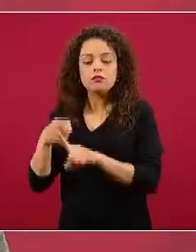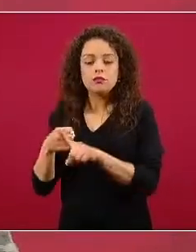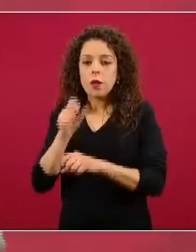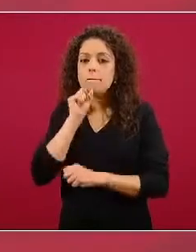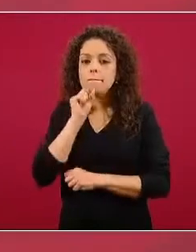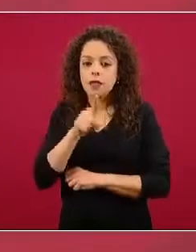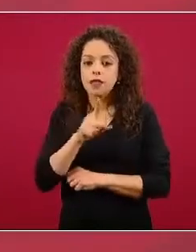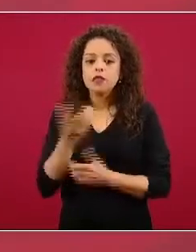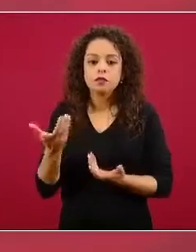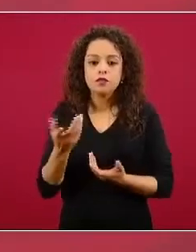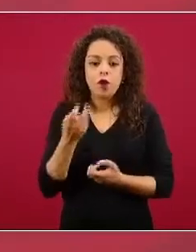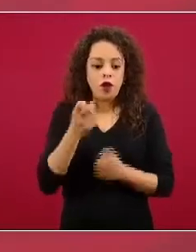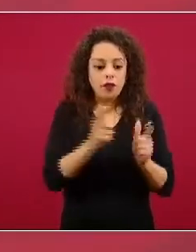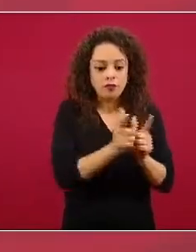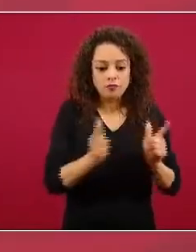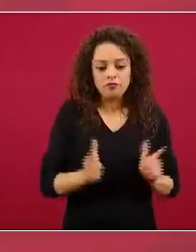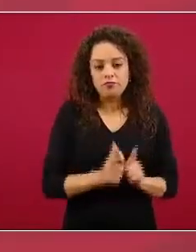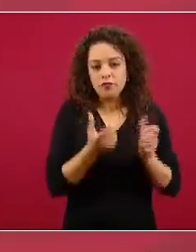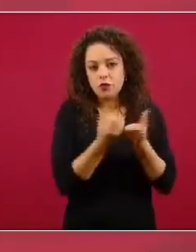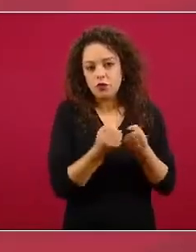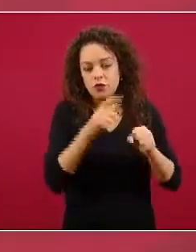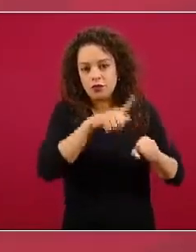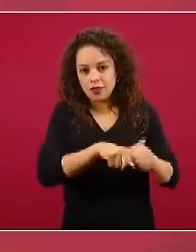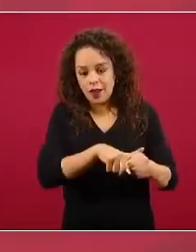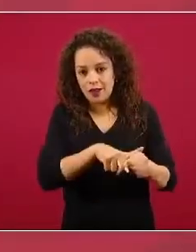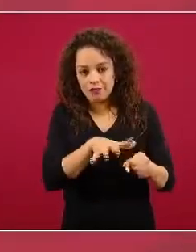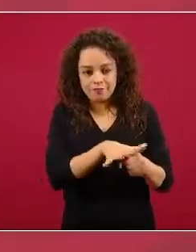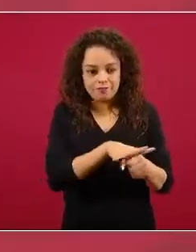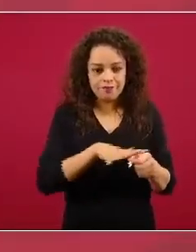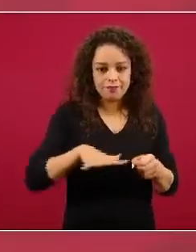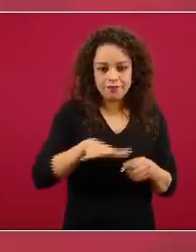repetidamente este segmento social que ha estado